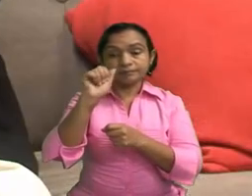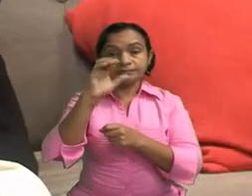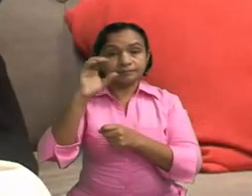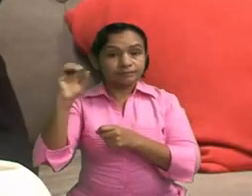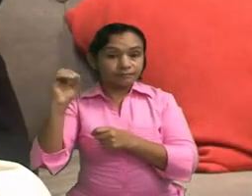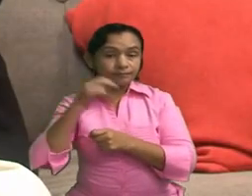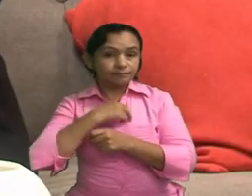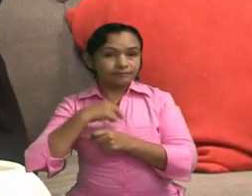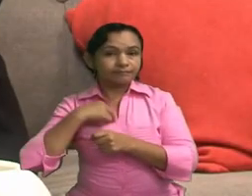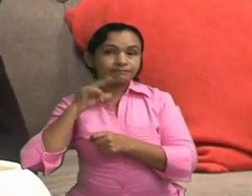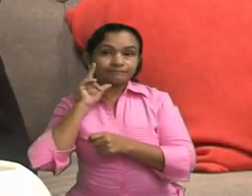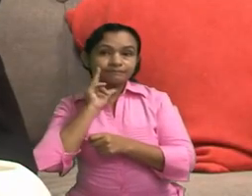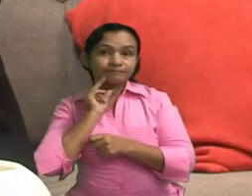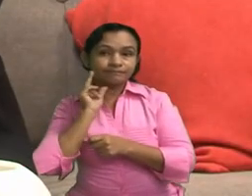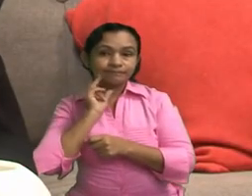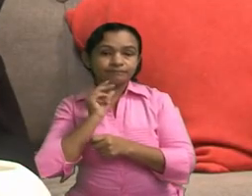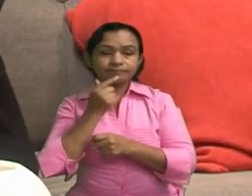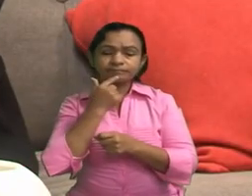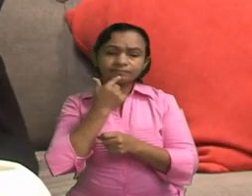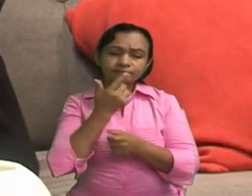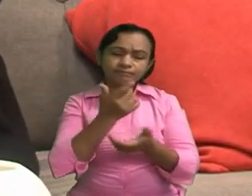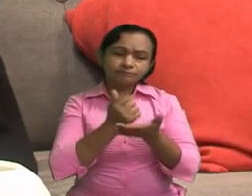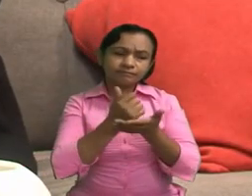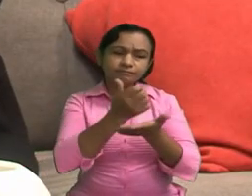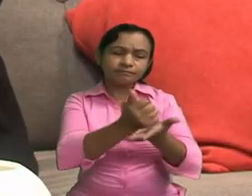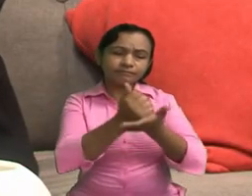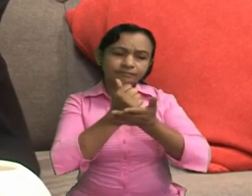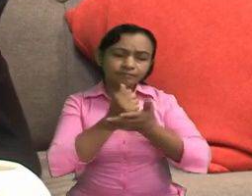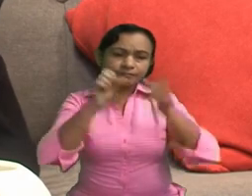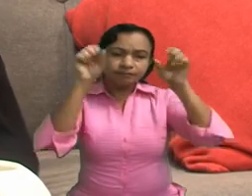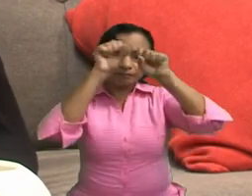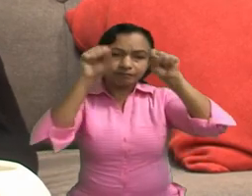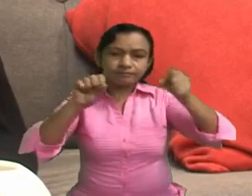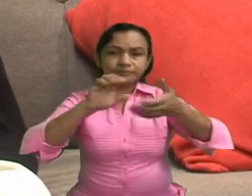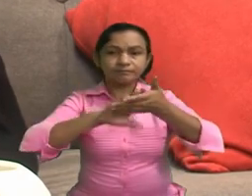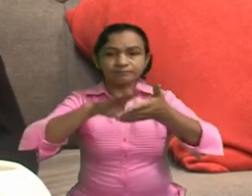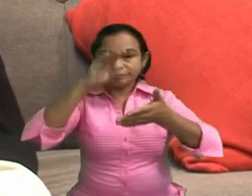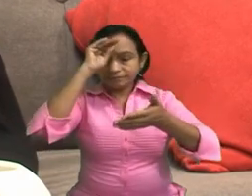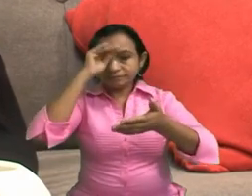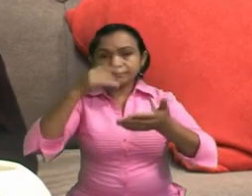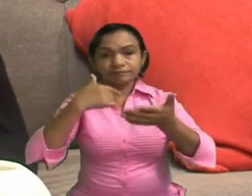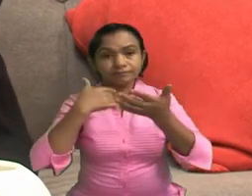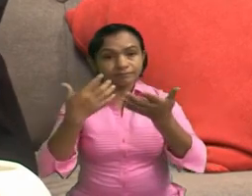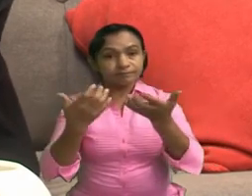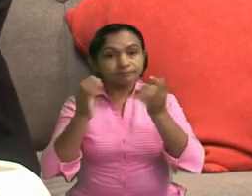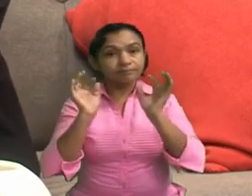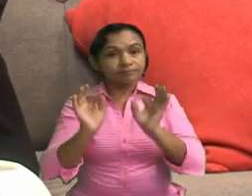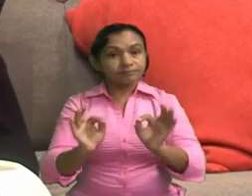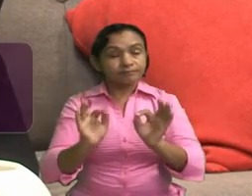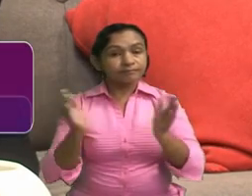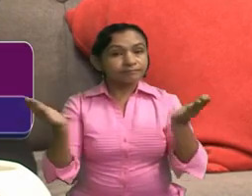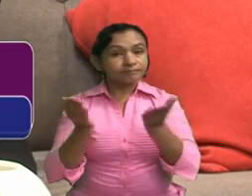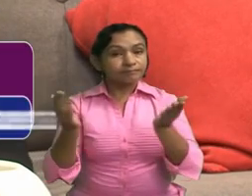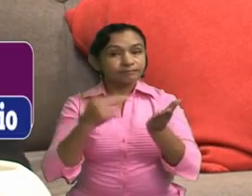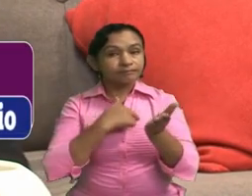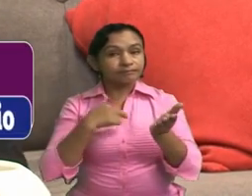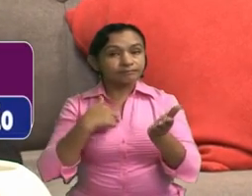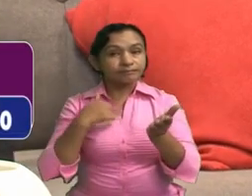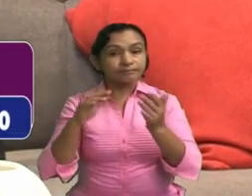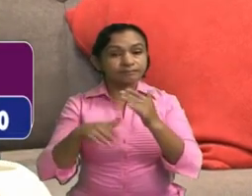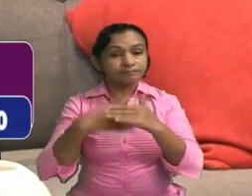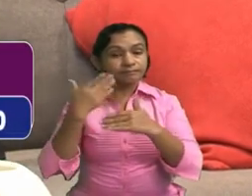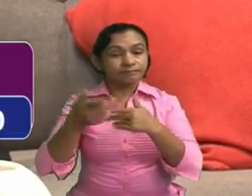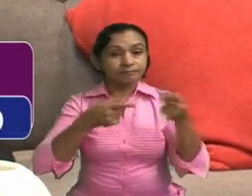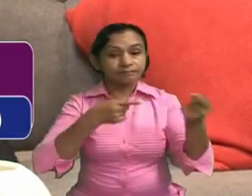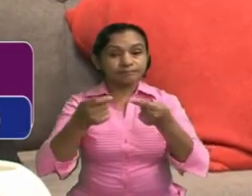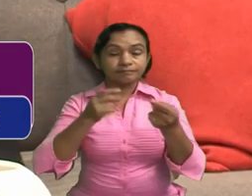yo necesito que me apoyes en las capacitaciones, en formalizarme, ¿verdad? ¿Cómo me formalizo para poder comercializar